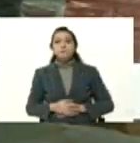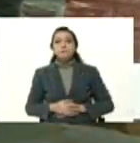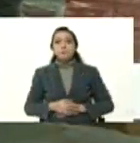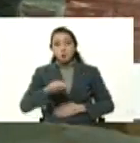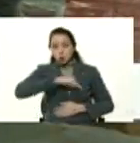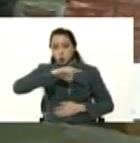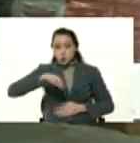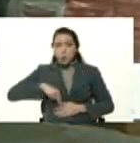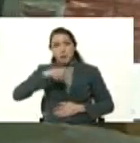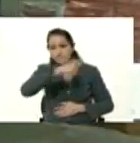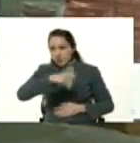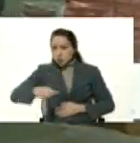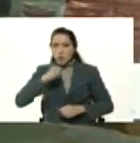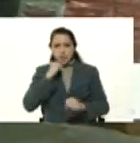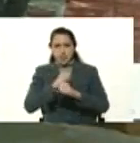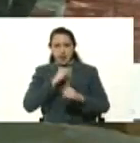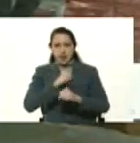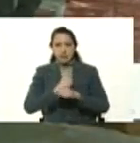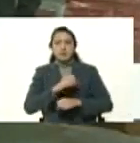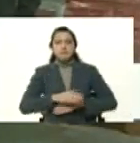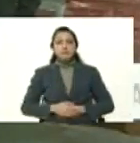entre todos nuestros productores. Le quería,